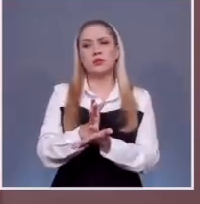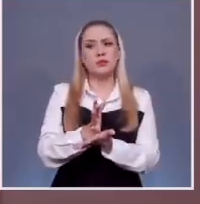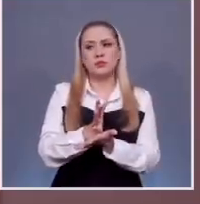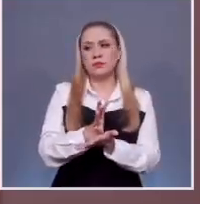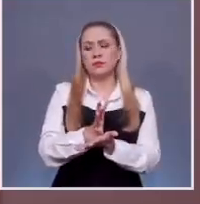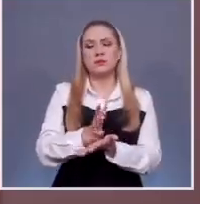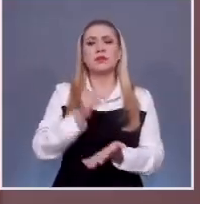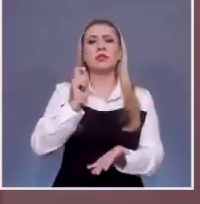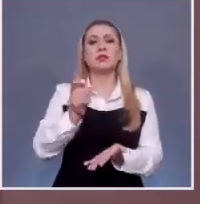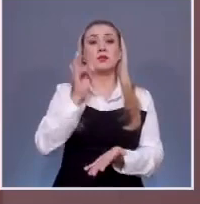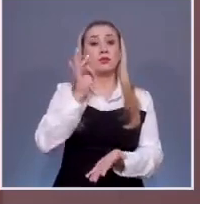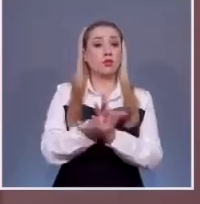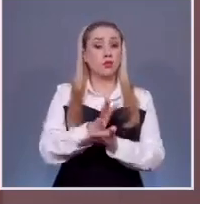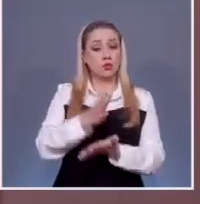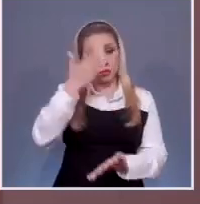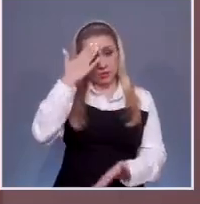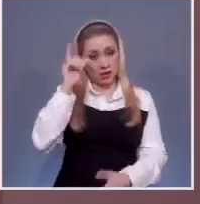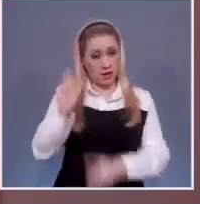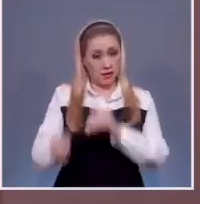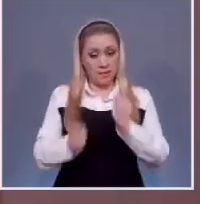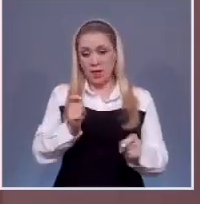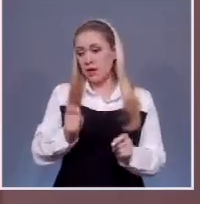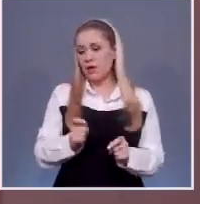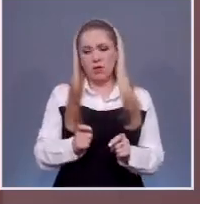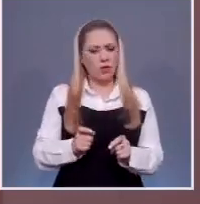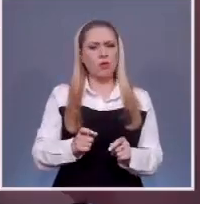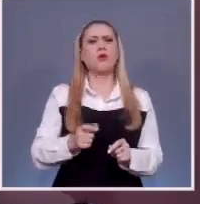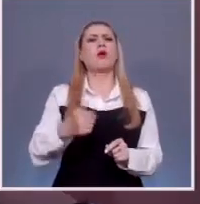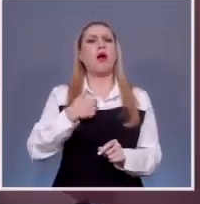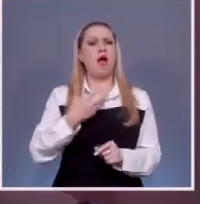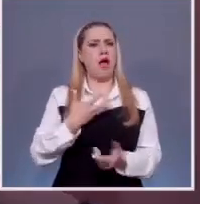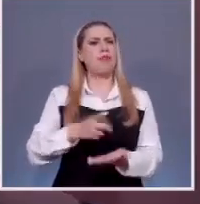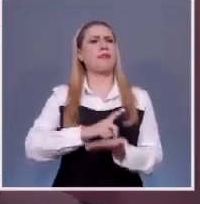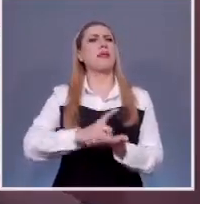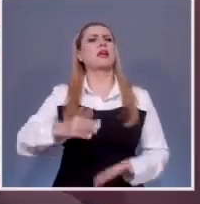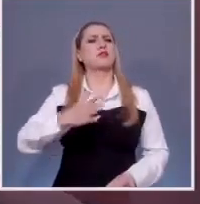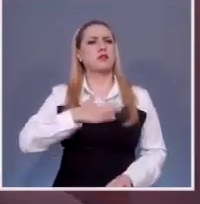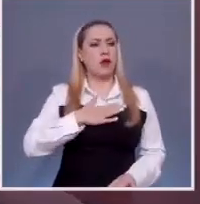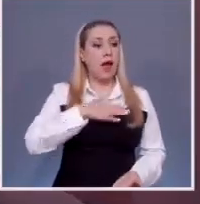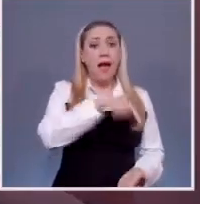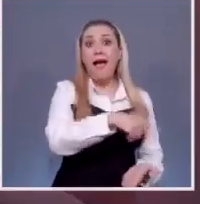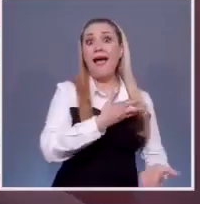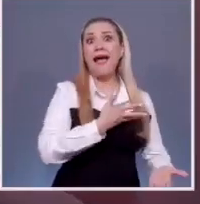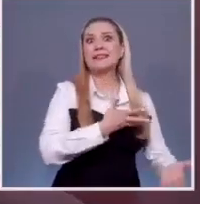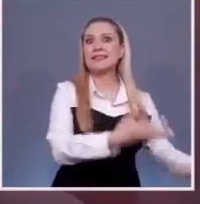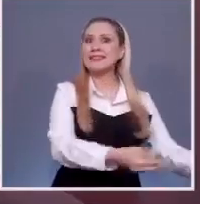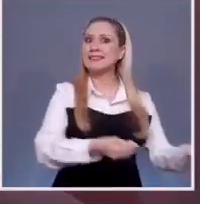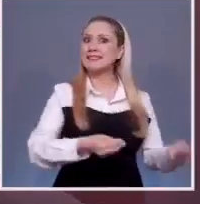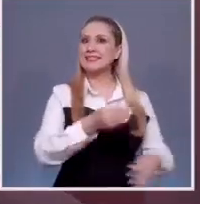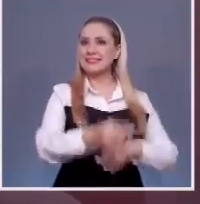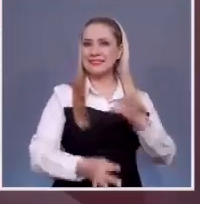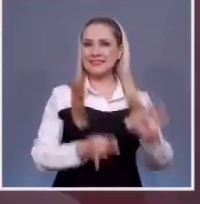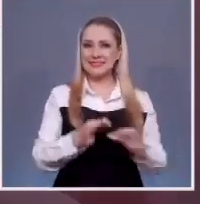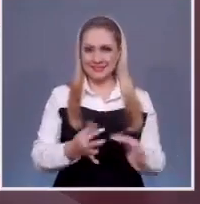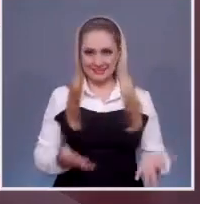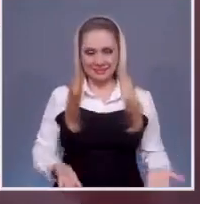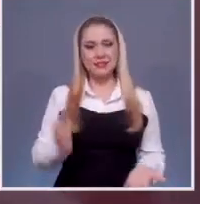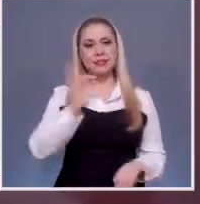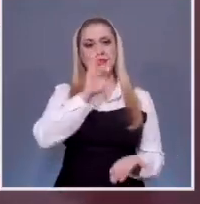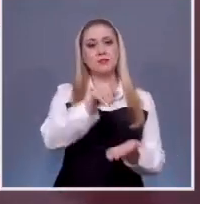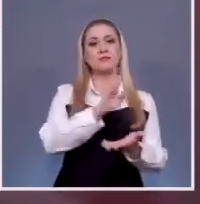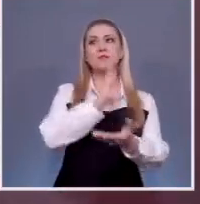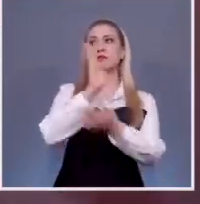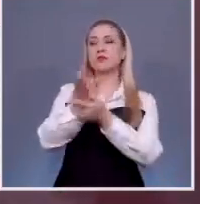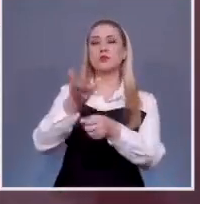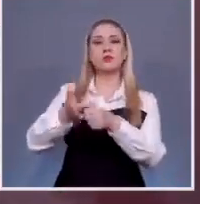que esté en condiciones de hacerlos efectivos, ¿no? De exigir su cumplimiento. Y cuando uno asiste a hospitales públicos o privados, se